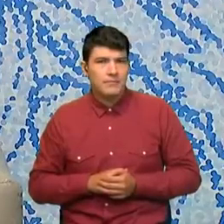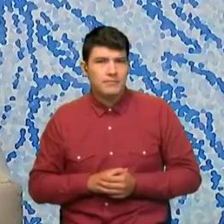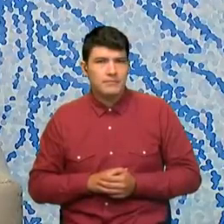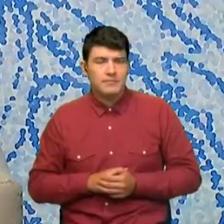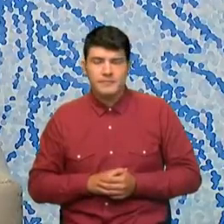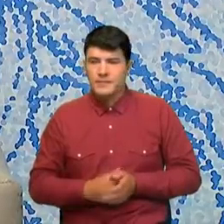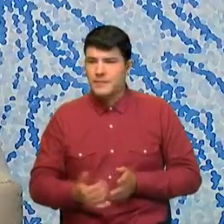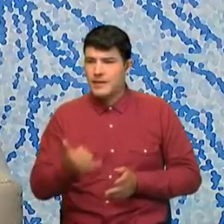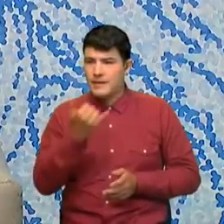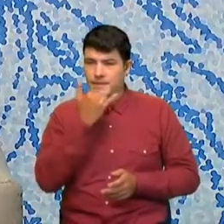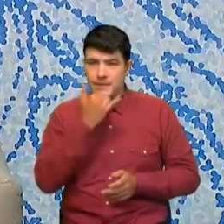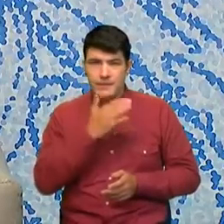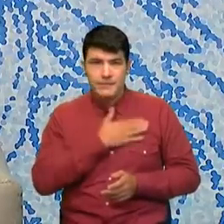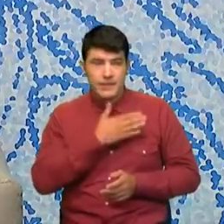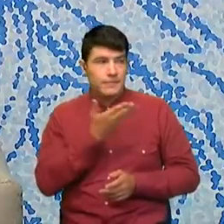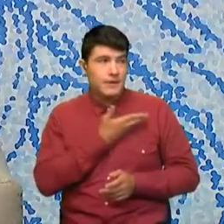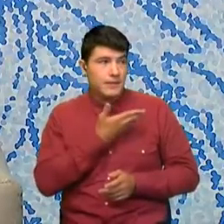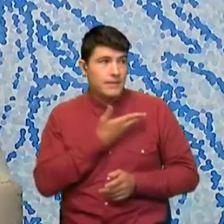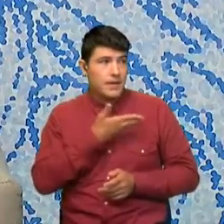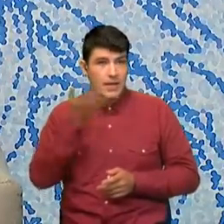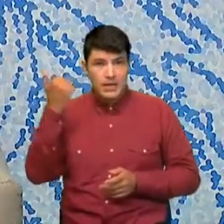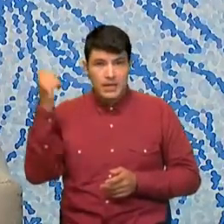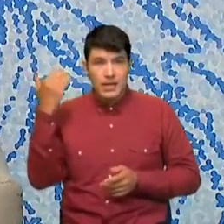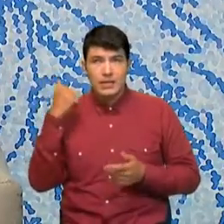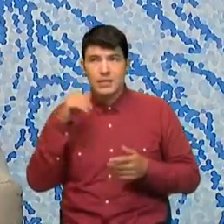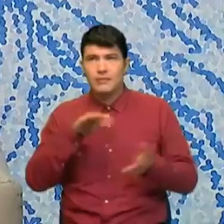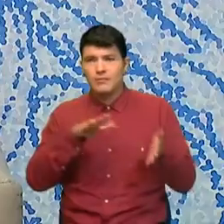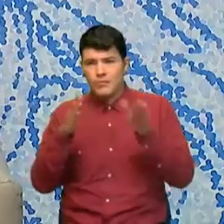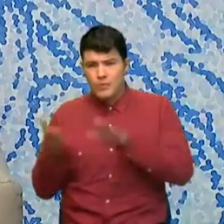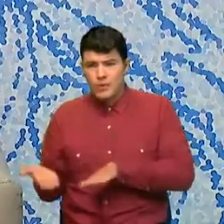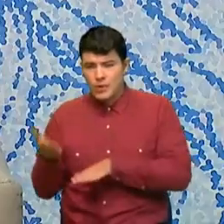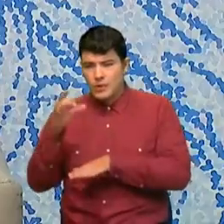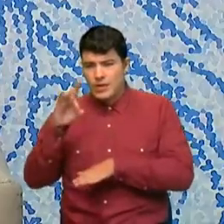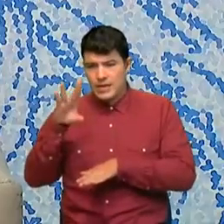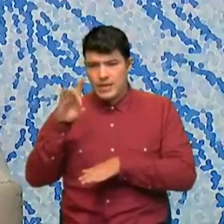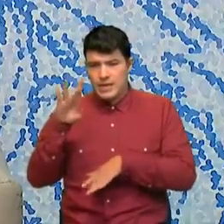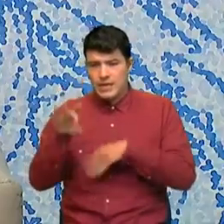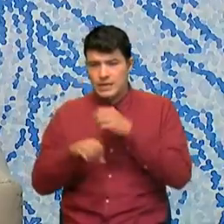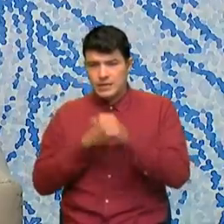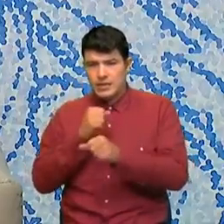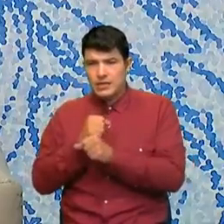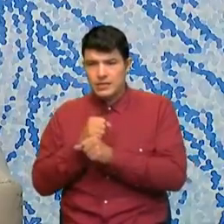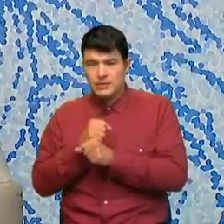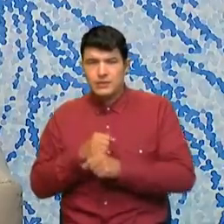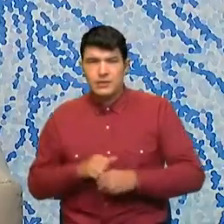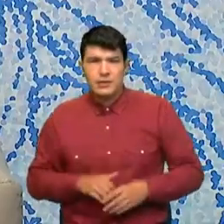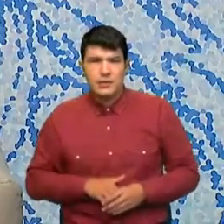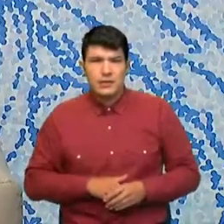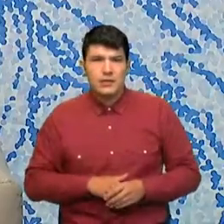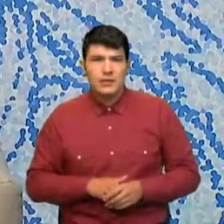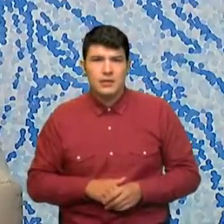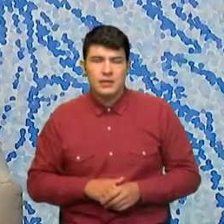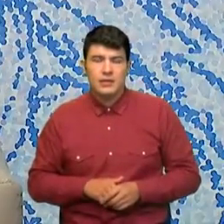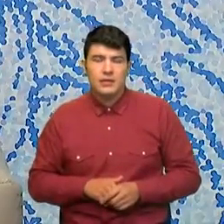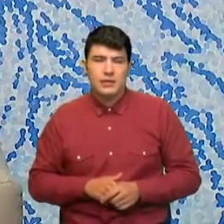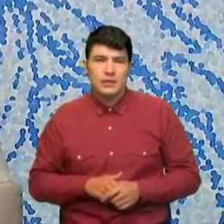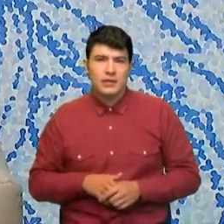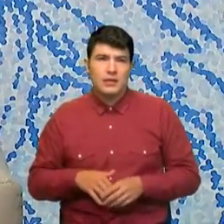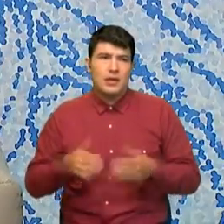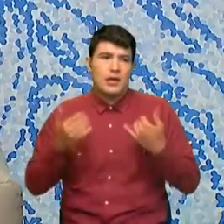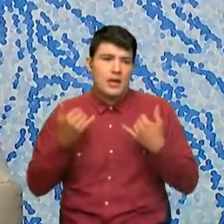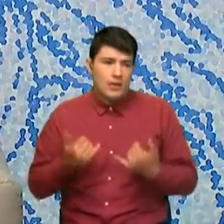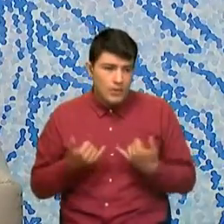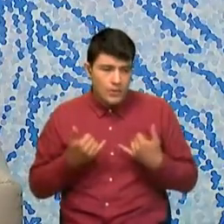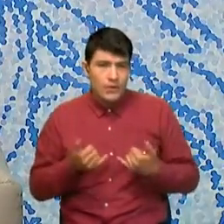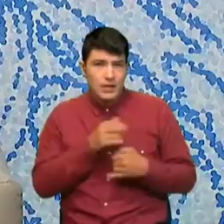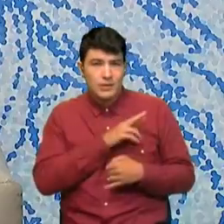Mi mamá murió hace 15 años. Sí. y estamos